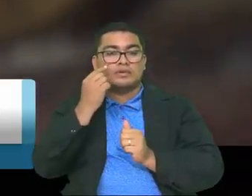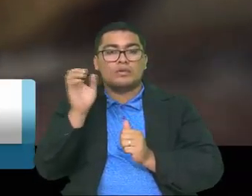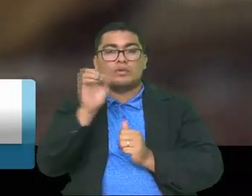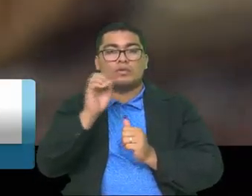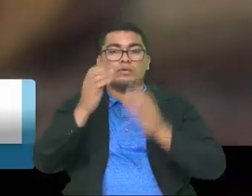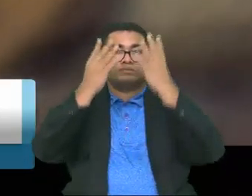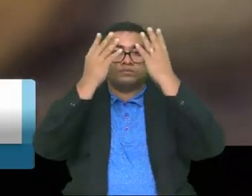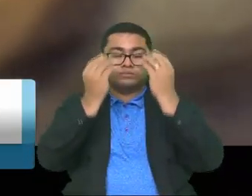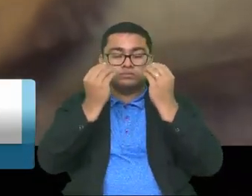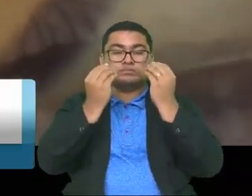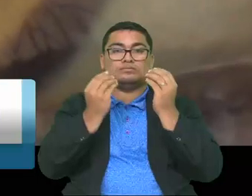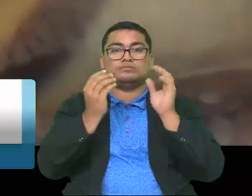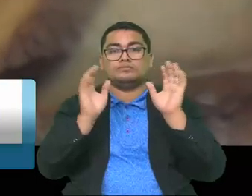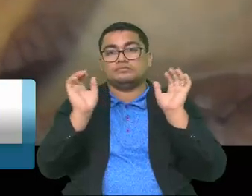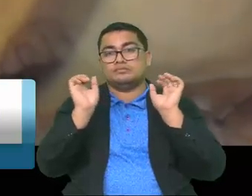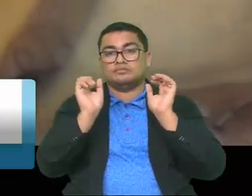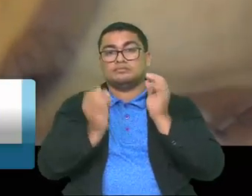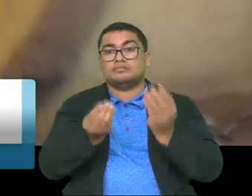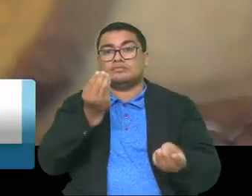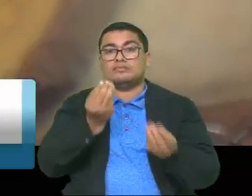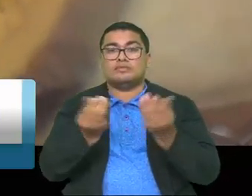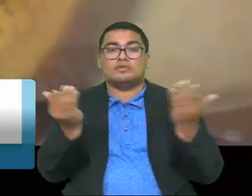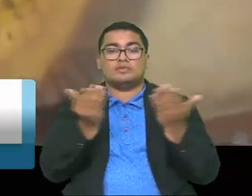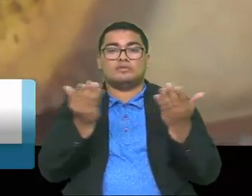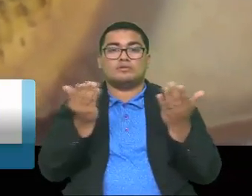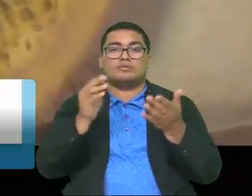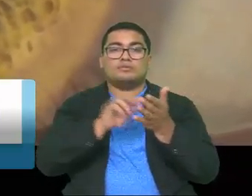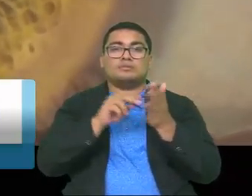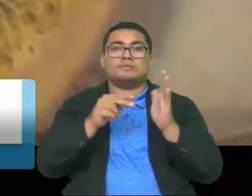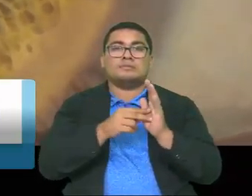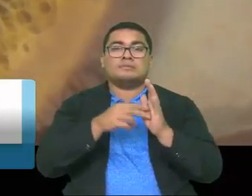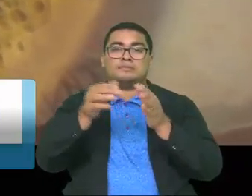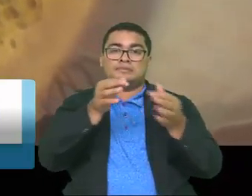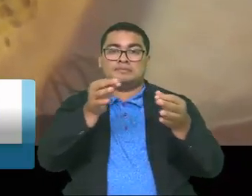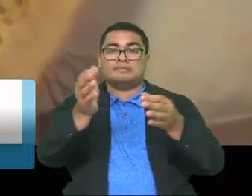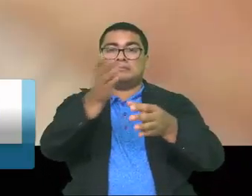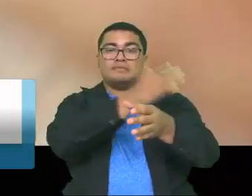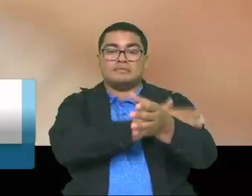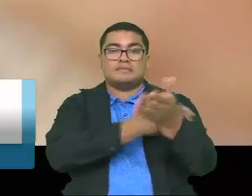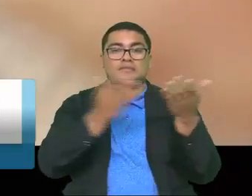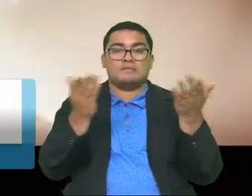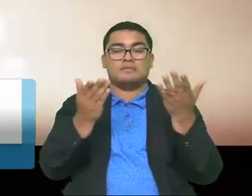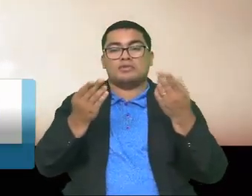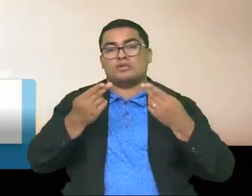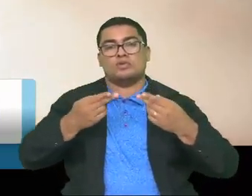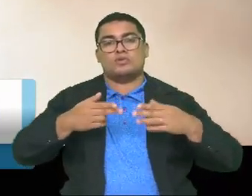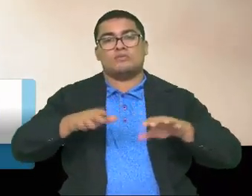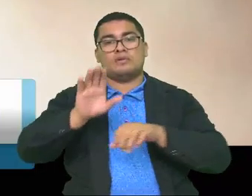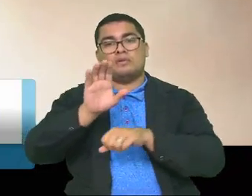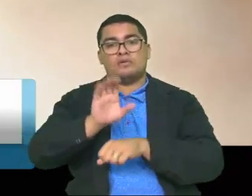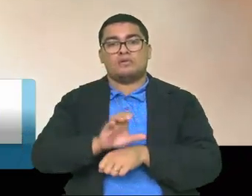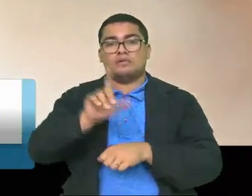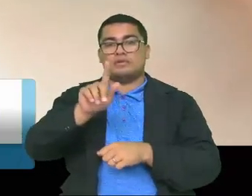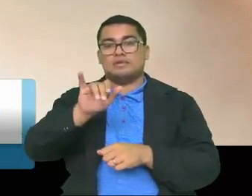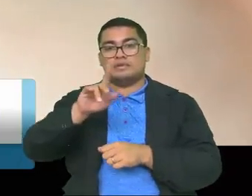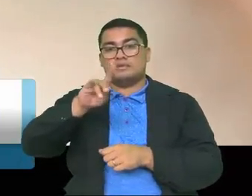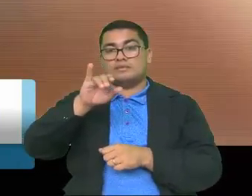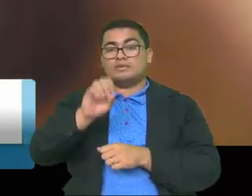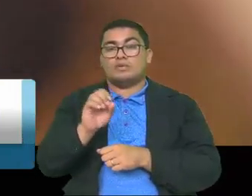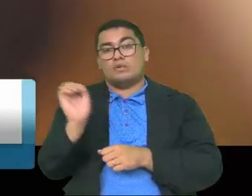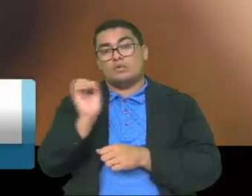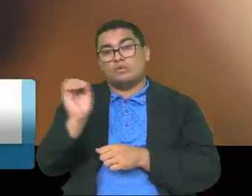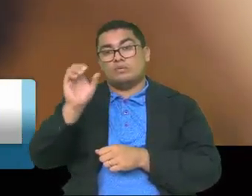bien? Sí, es motivo de preocupación, porque recordemos de que una neuritis podemos quedar con una secuela